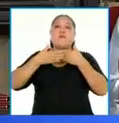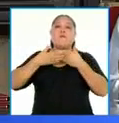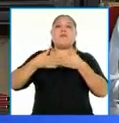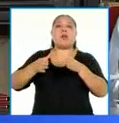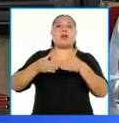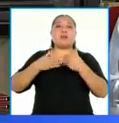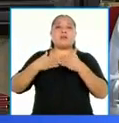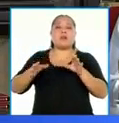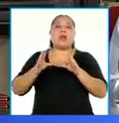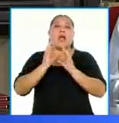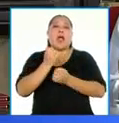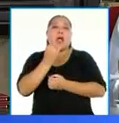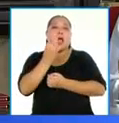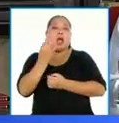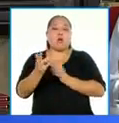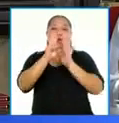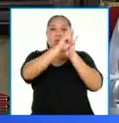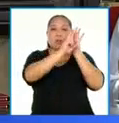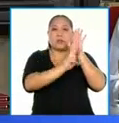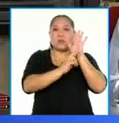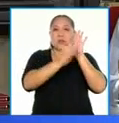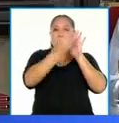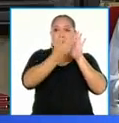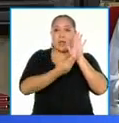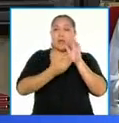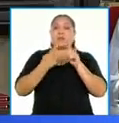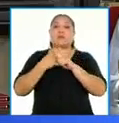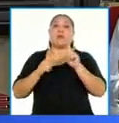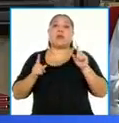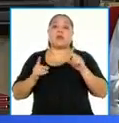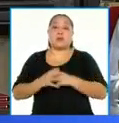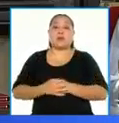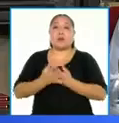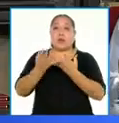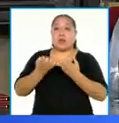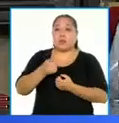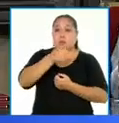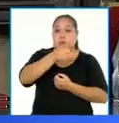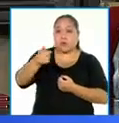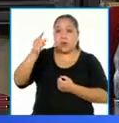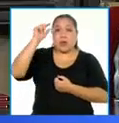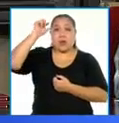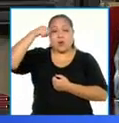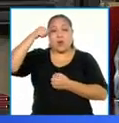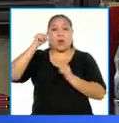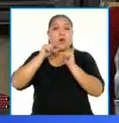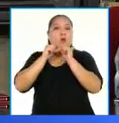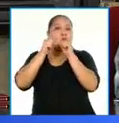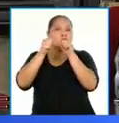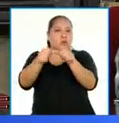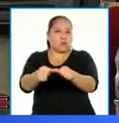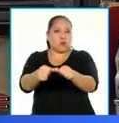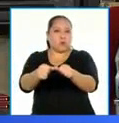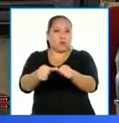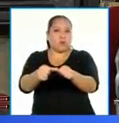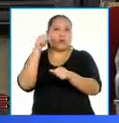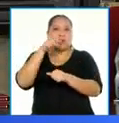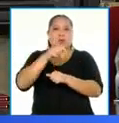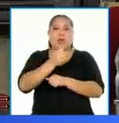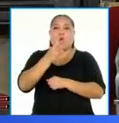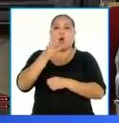flexibilizando algunas disposiciones. No obstante, queremos recordar a la población que continuamos en